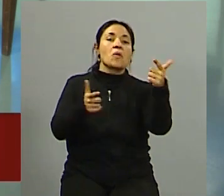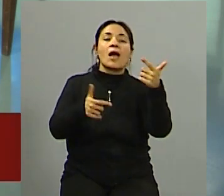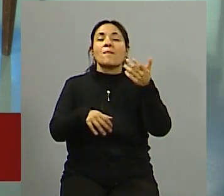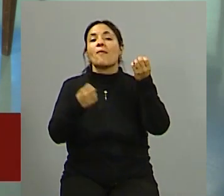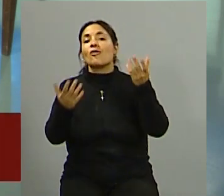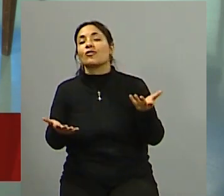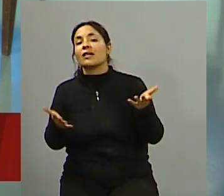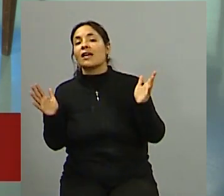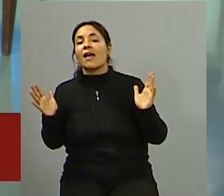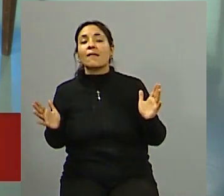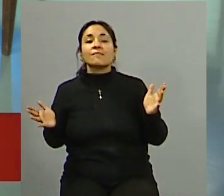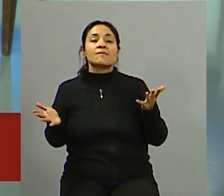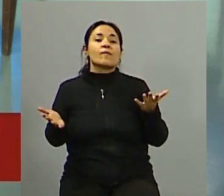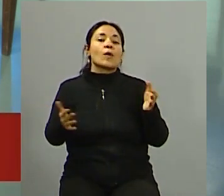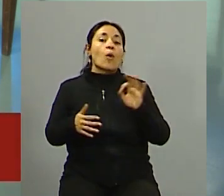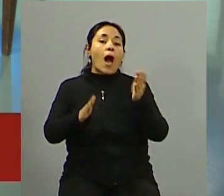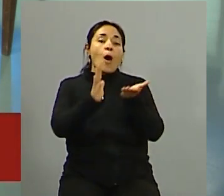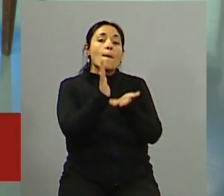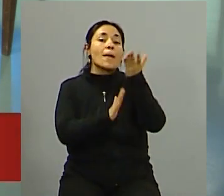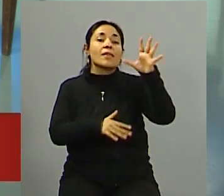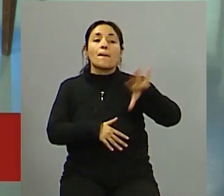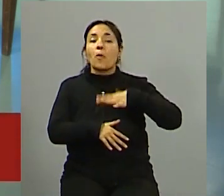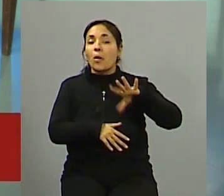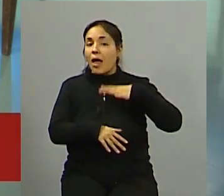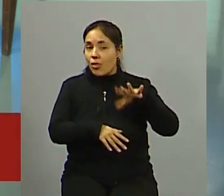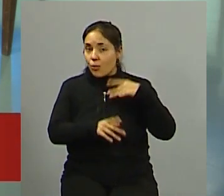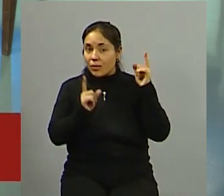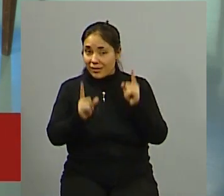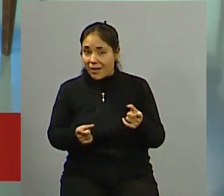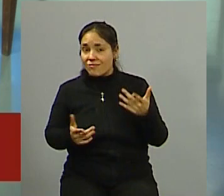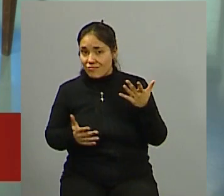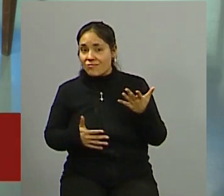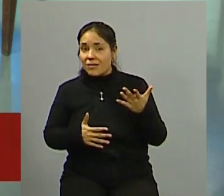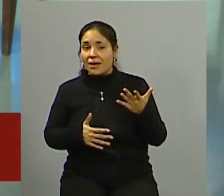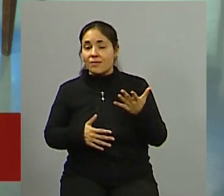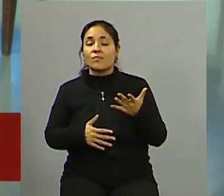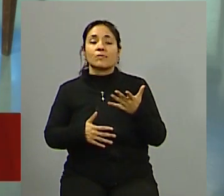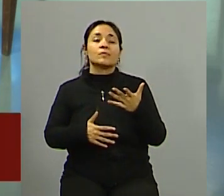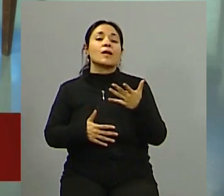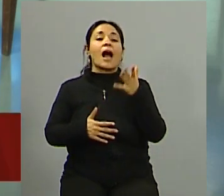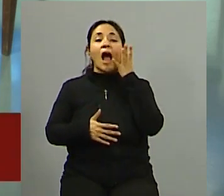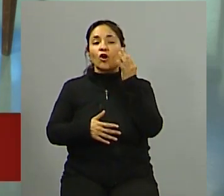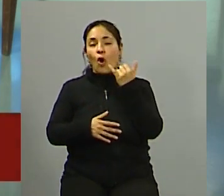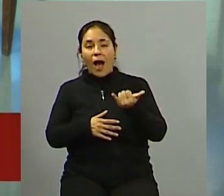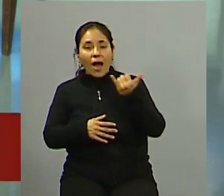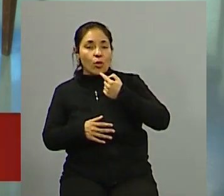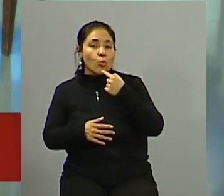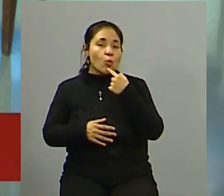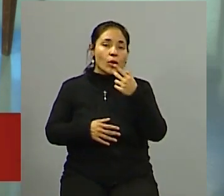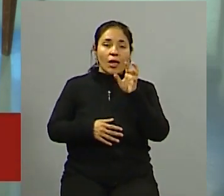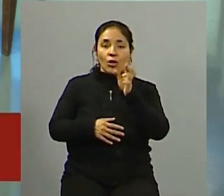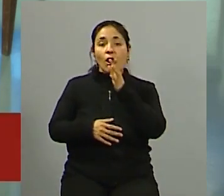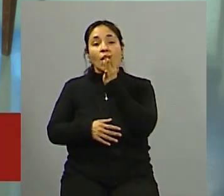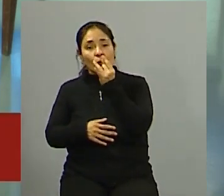porque o te lo aumentan por si acaso? También está esa frase. ¿Hay una cuestión especulativa también con la cotización del